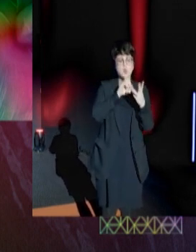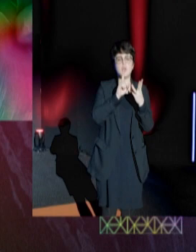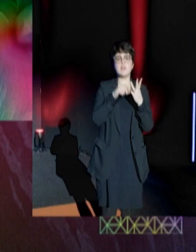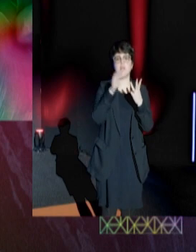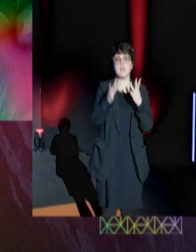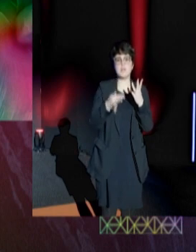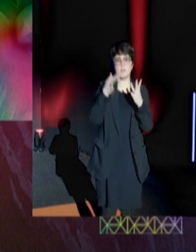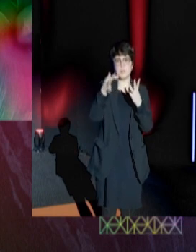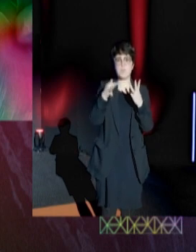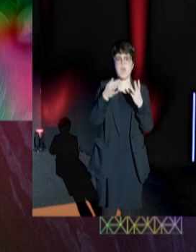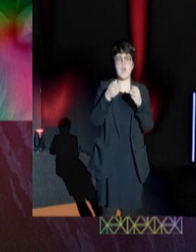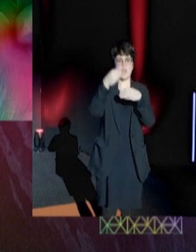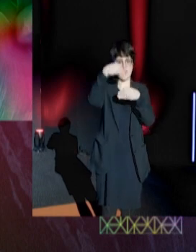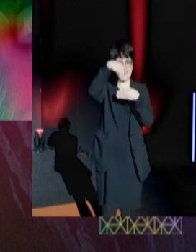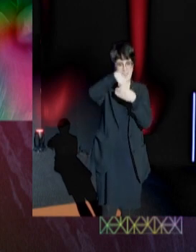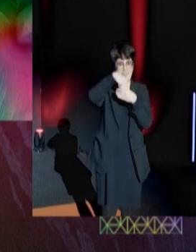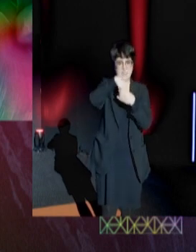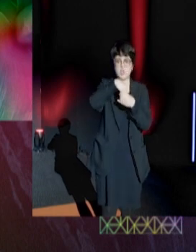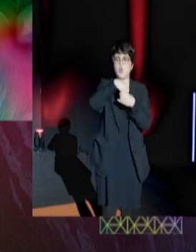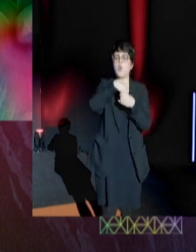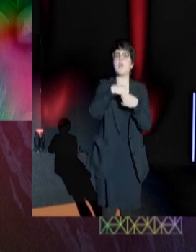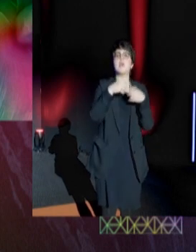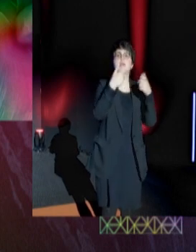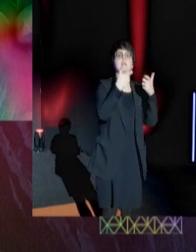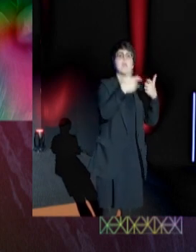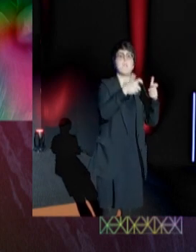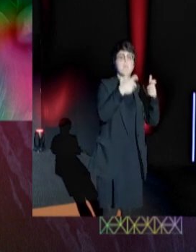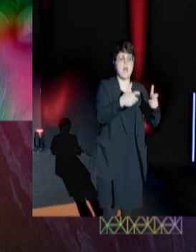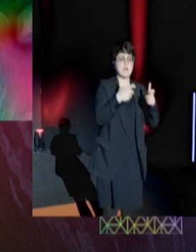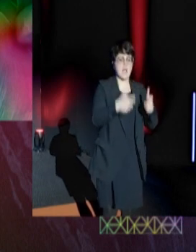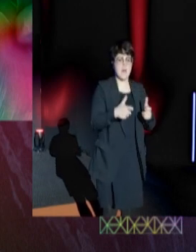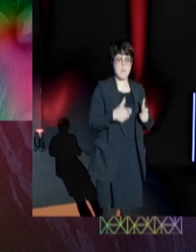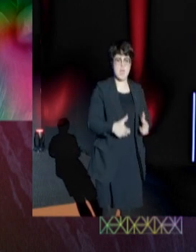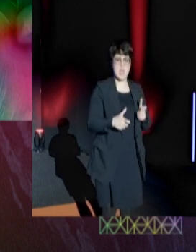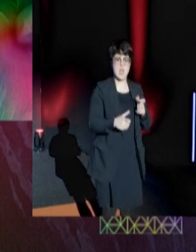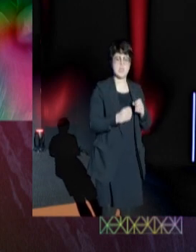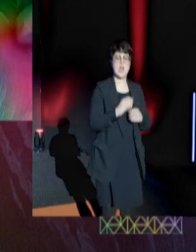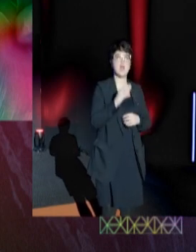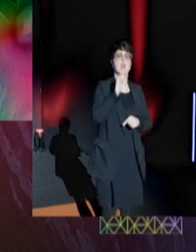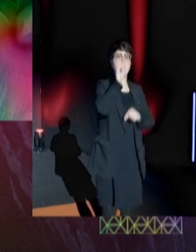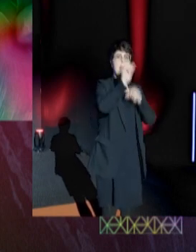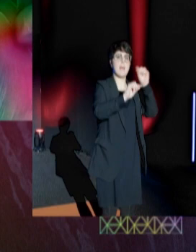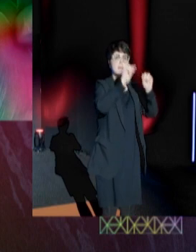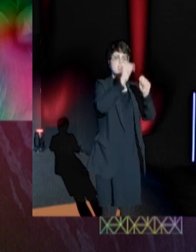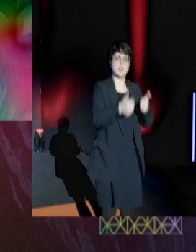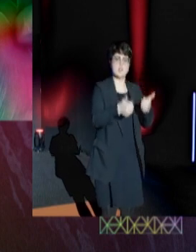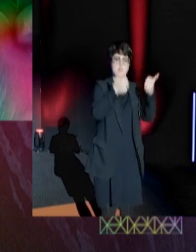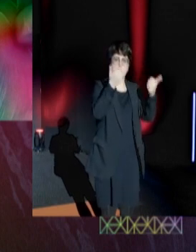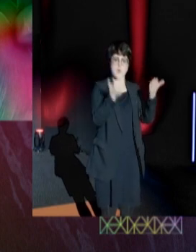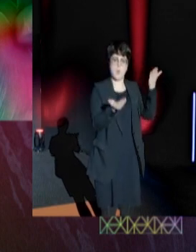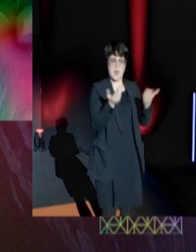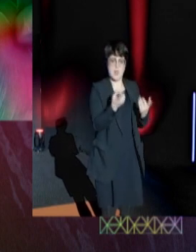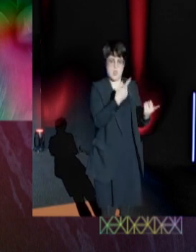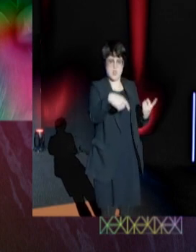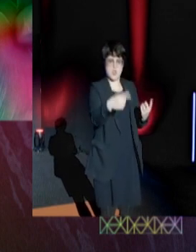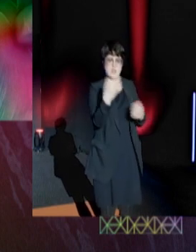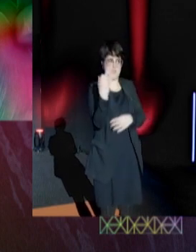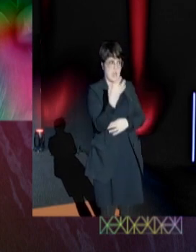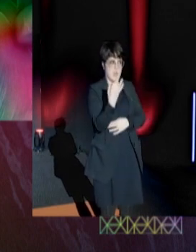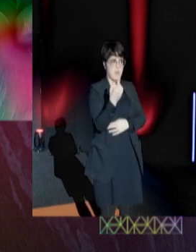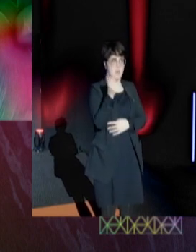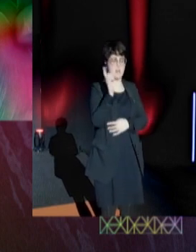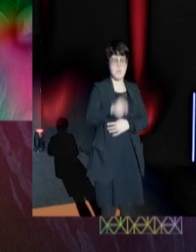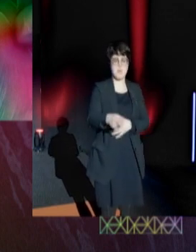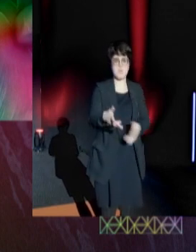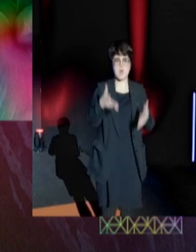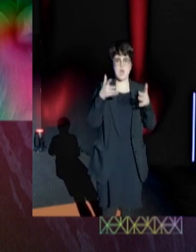incluso insight de qué departamentos por ejemplo están generando más misiones de las que deberían o incluso este me encanta